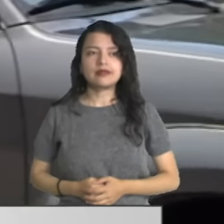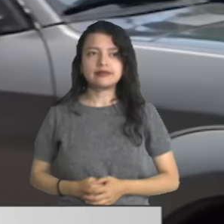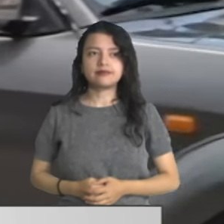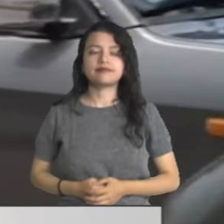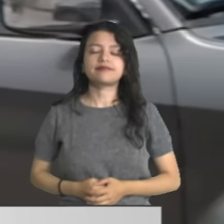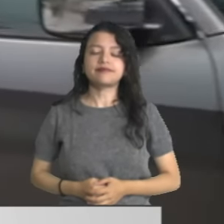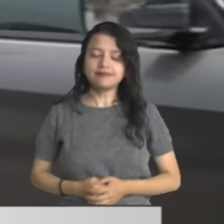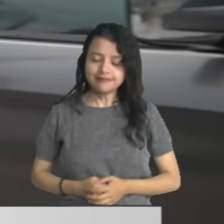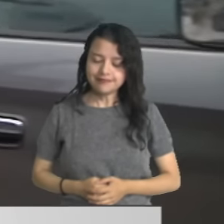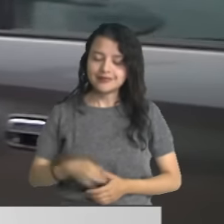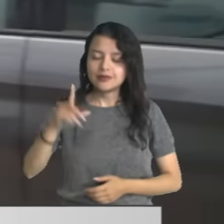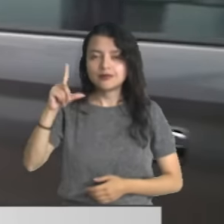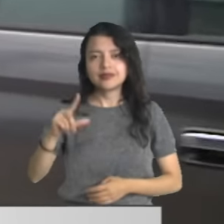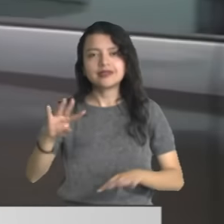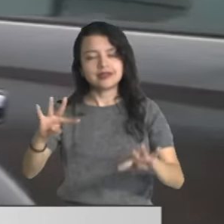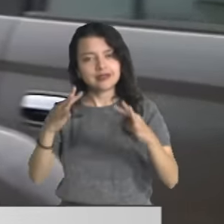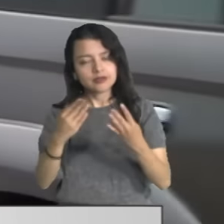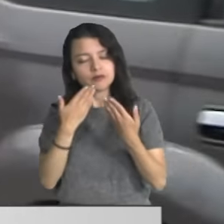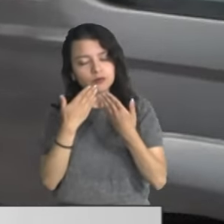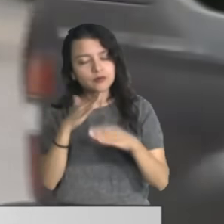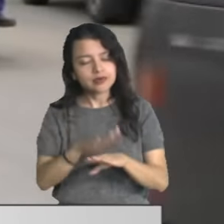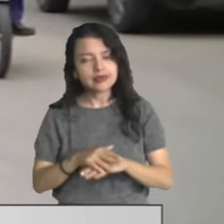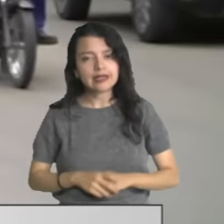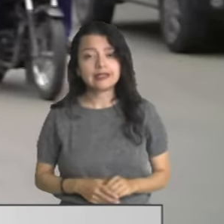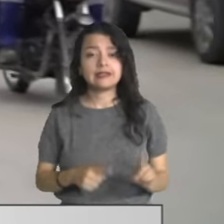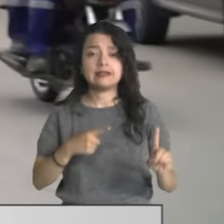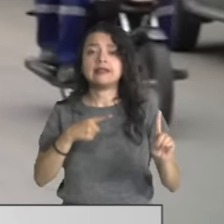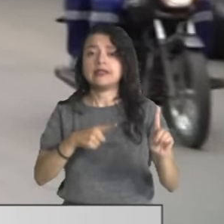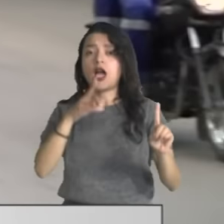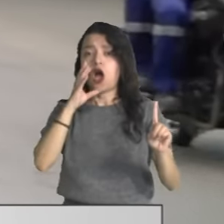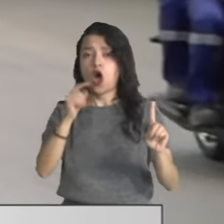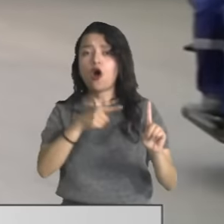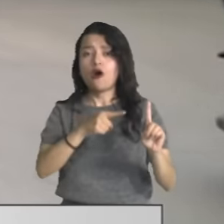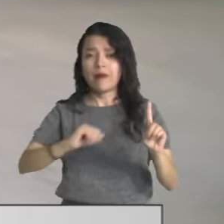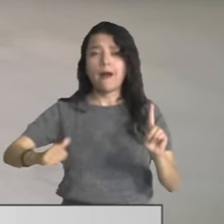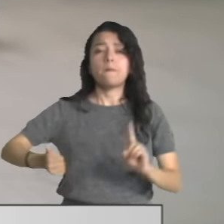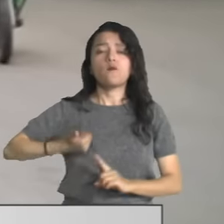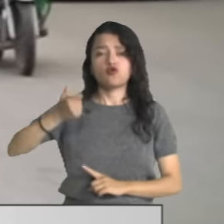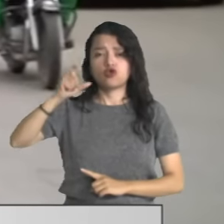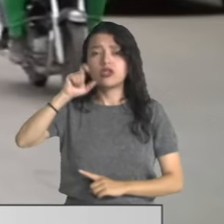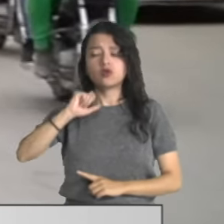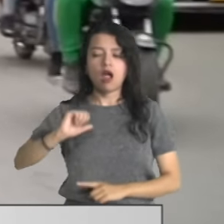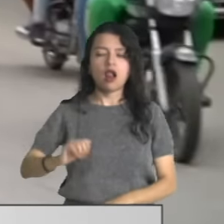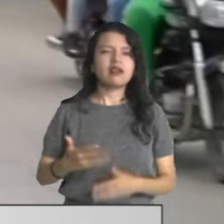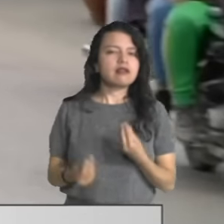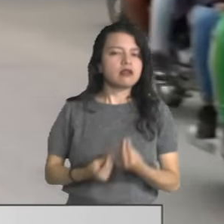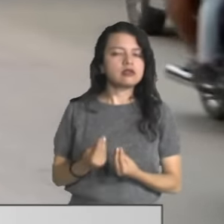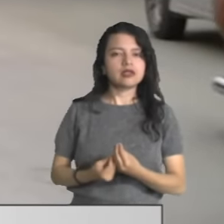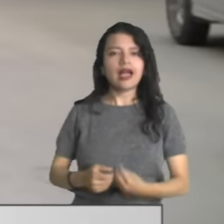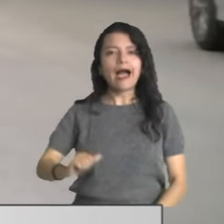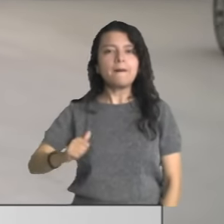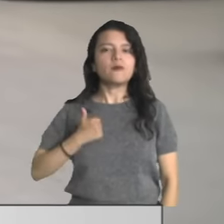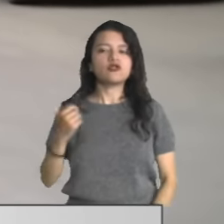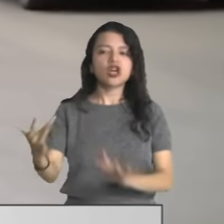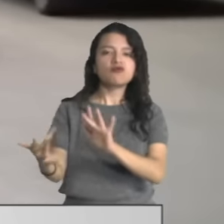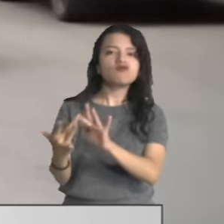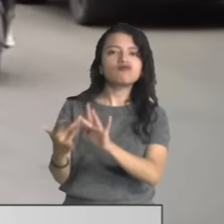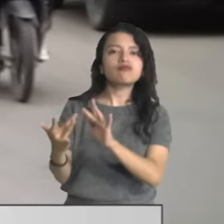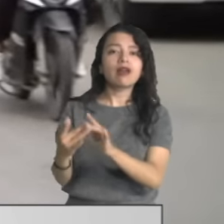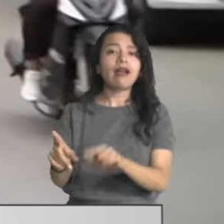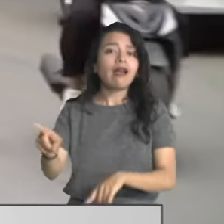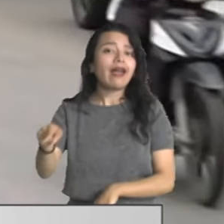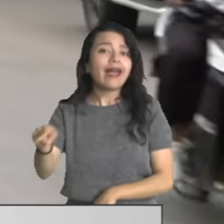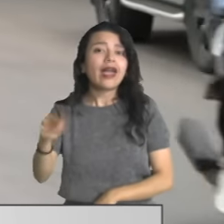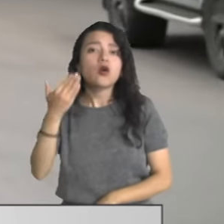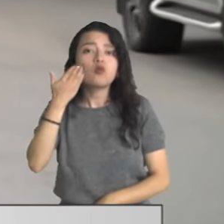Luisa, televidentes, muy buenas tardes. Este presunto abusador sexual, aprovechando la cercanía con la víctima, era su prima,